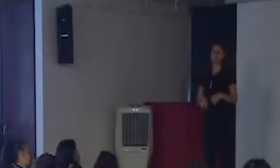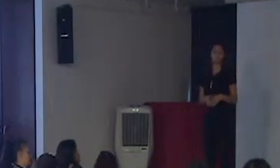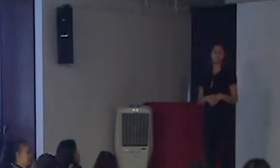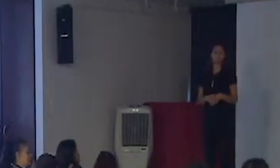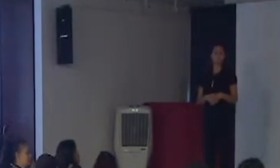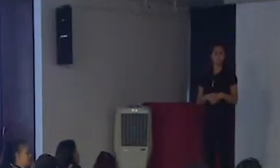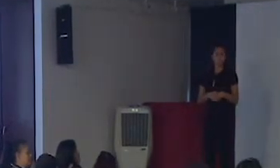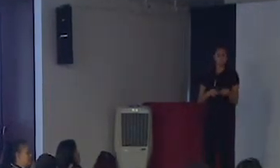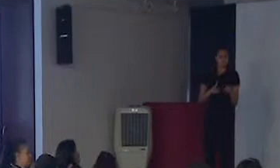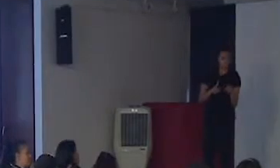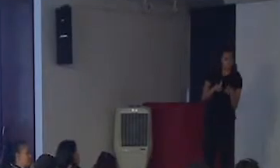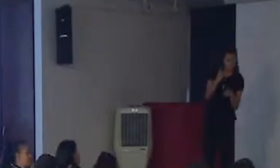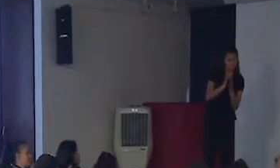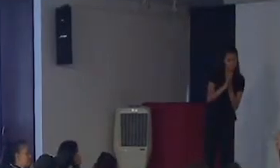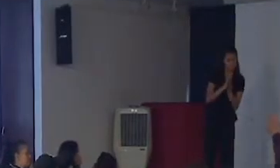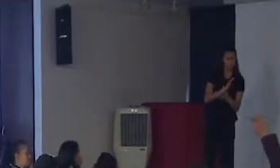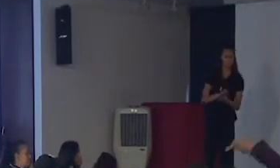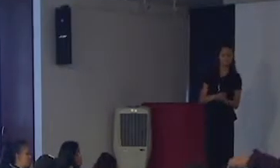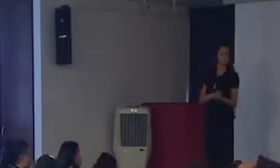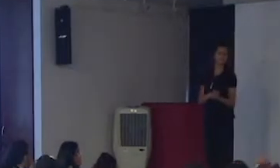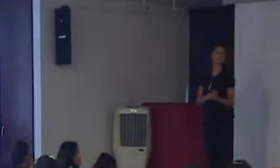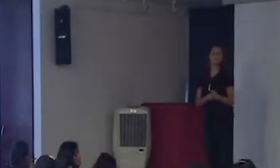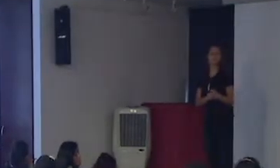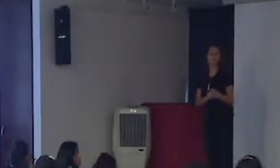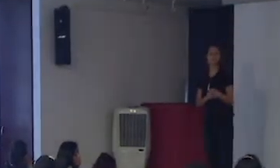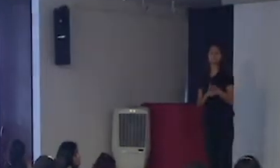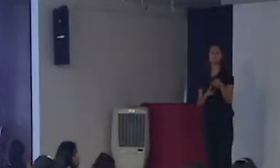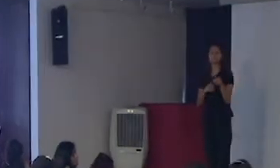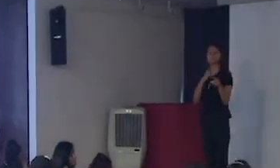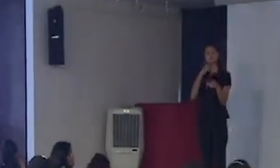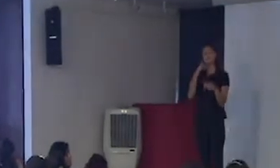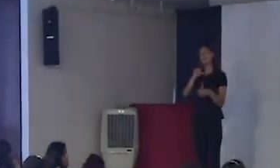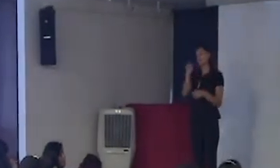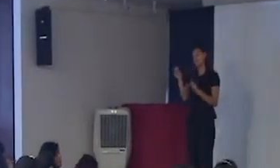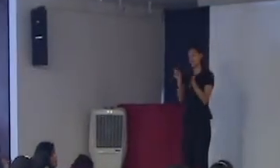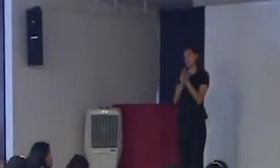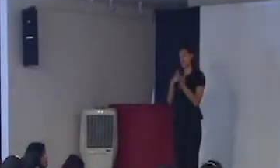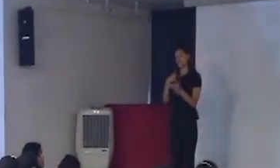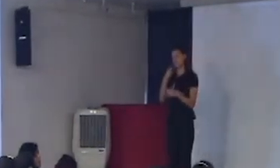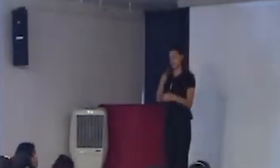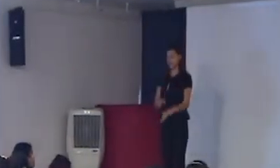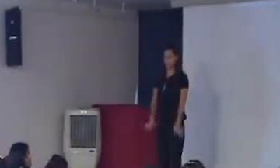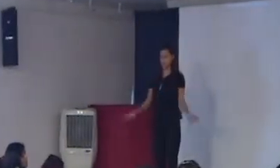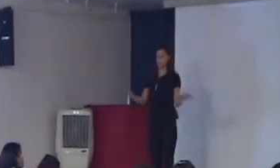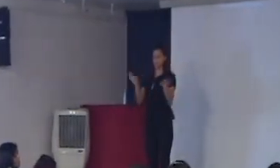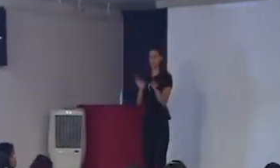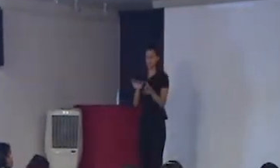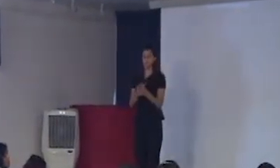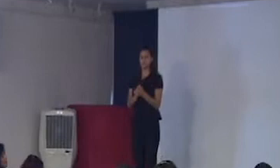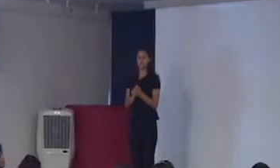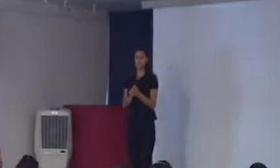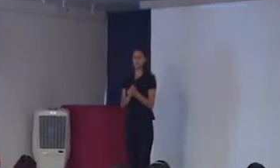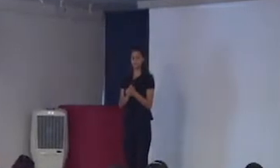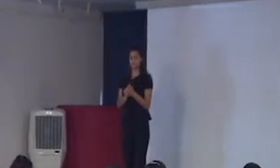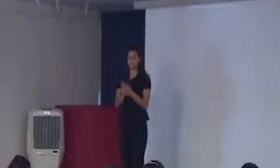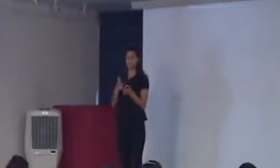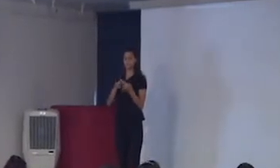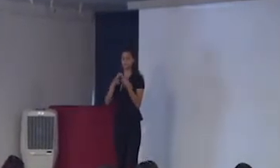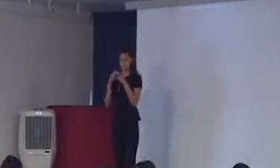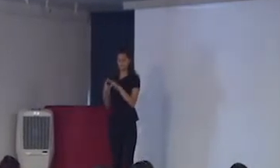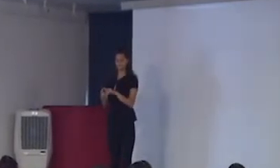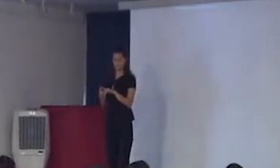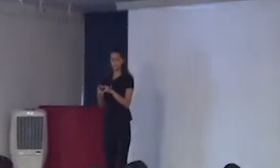¿Y vas a retomar eso? Otro punto que yo digo que es importante, en